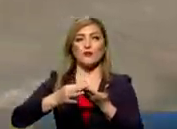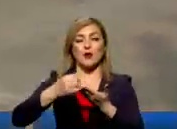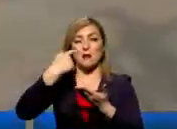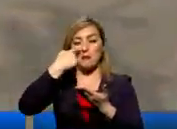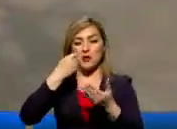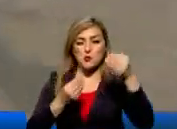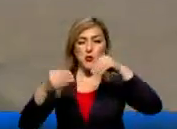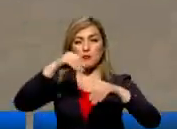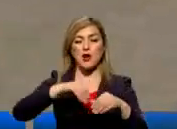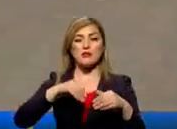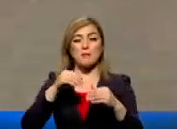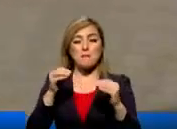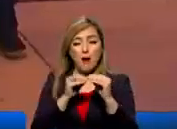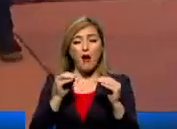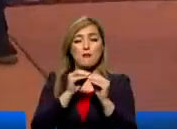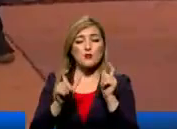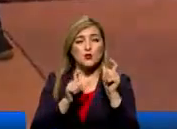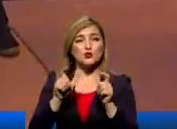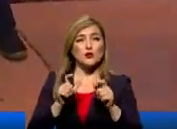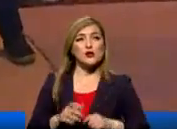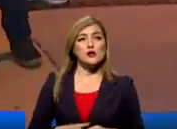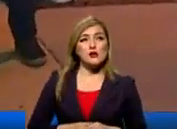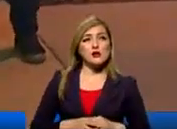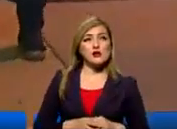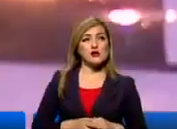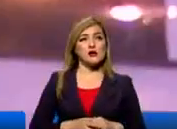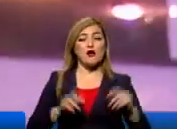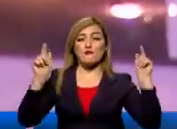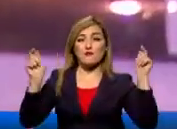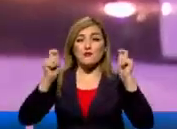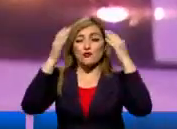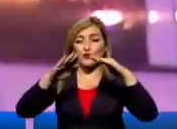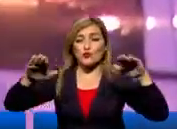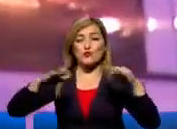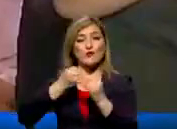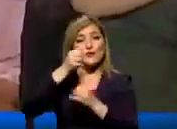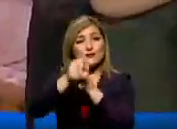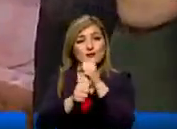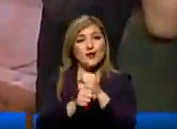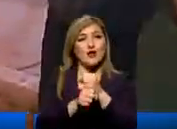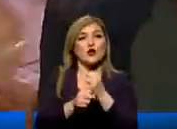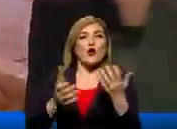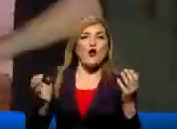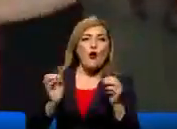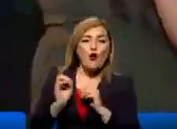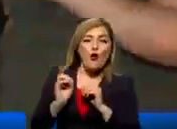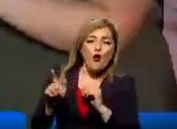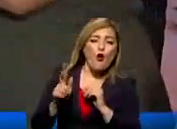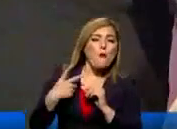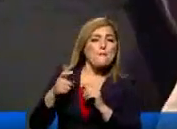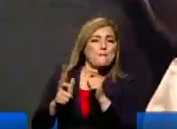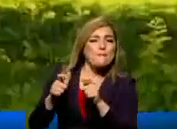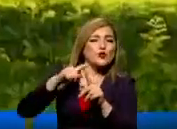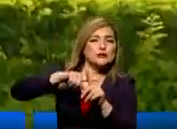en laboratorios privados. Personas que en algunos casos acudieron a festejos por Navidad o fin de año, o que estuvieron junto a alguien que